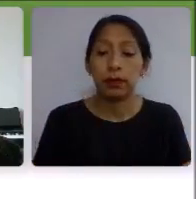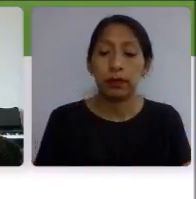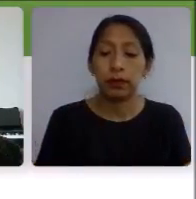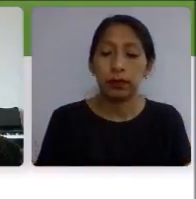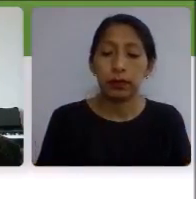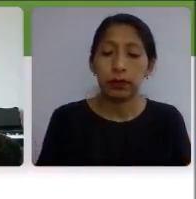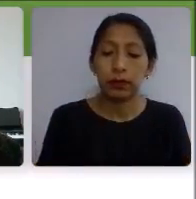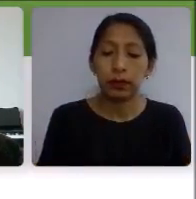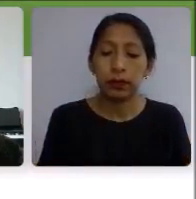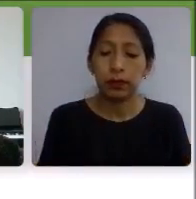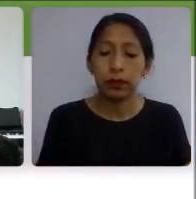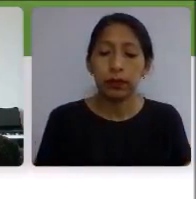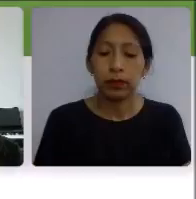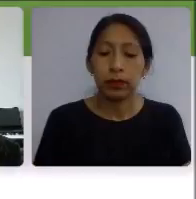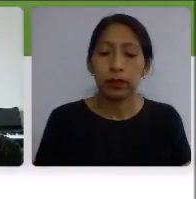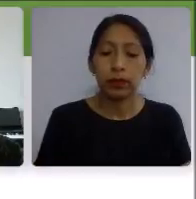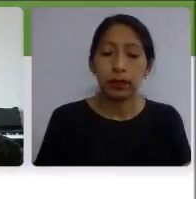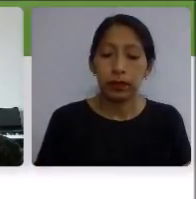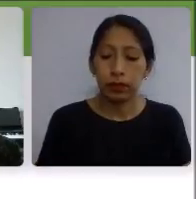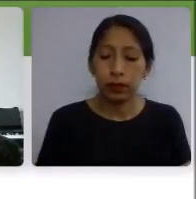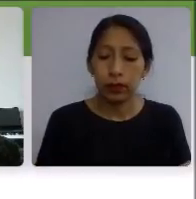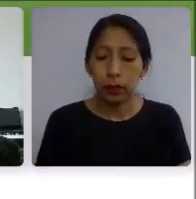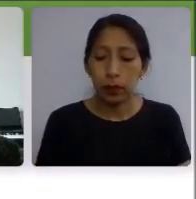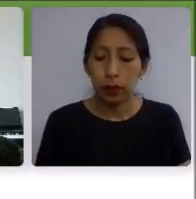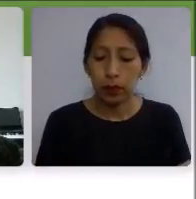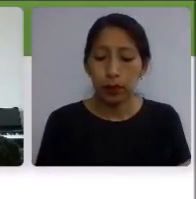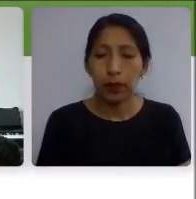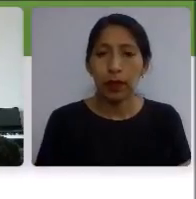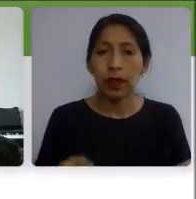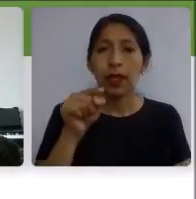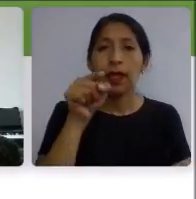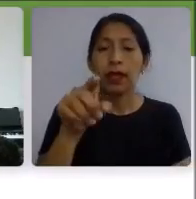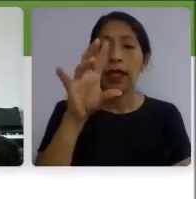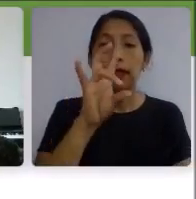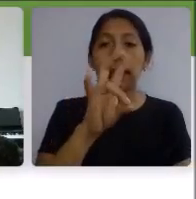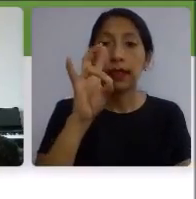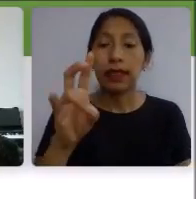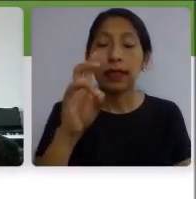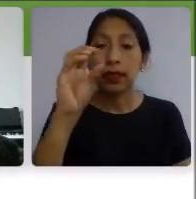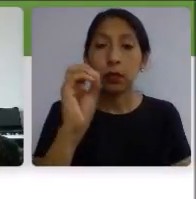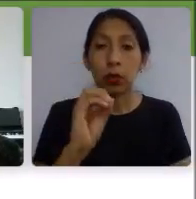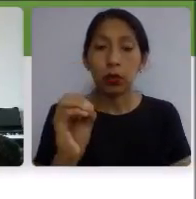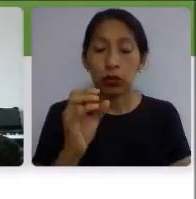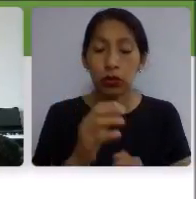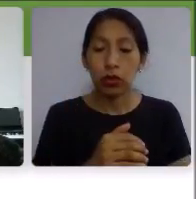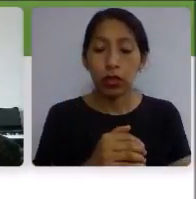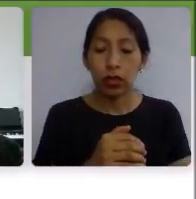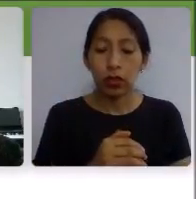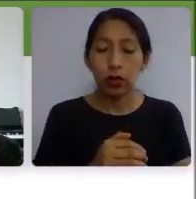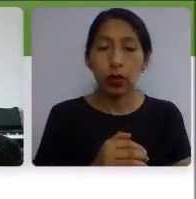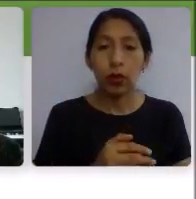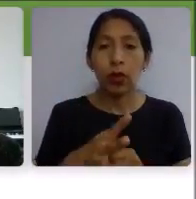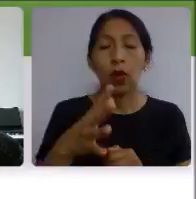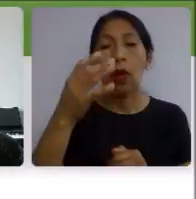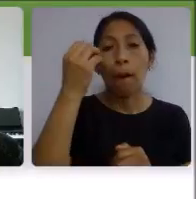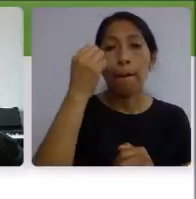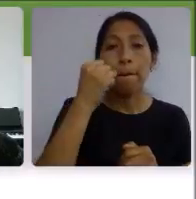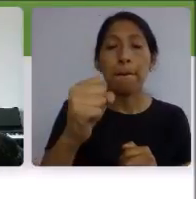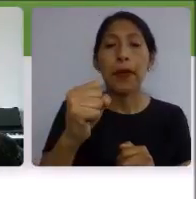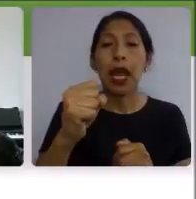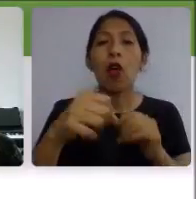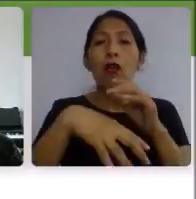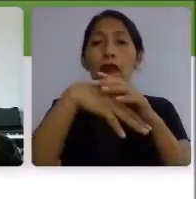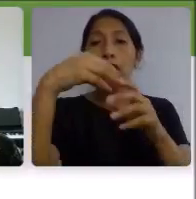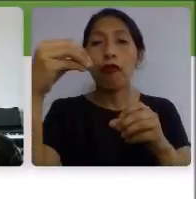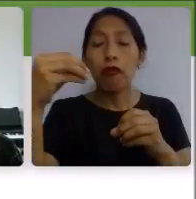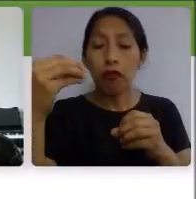Entre aquellas personas que viajaron, el 77%, vemos que cerca del 40% viajó fuera de la región,